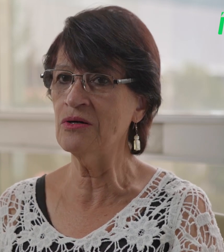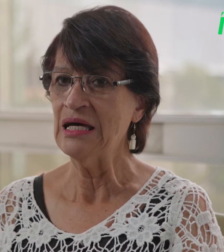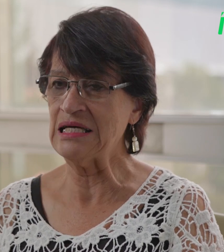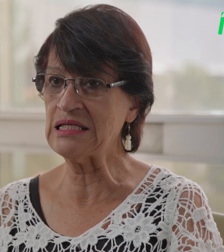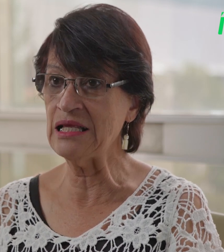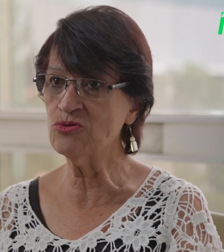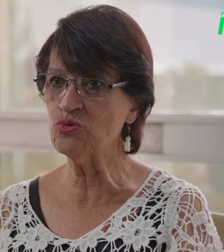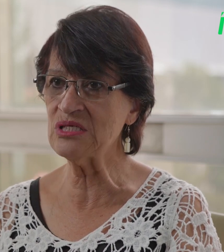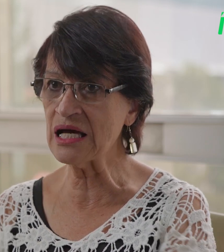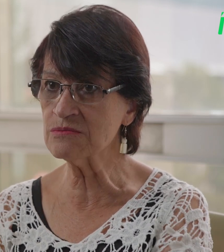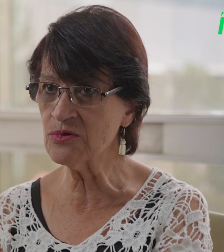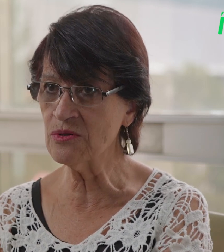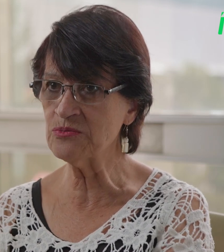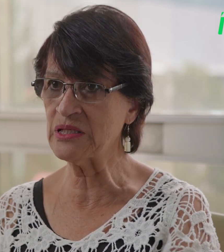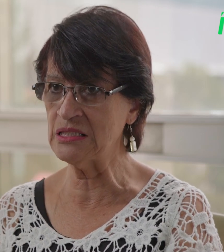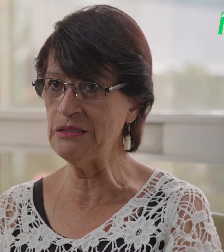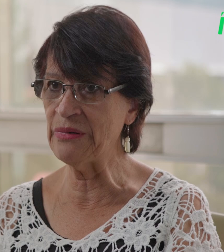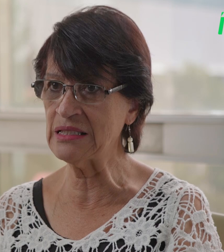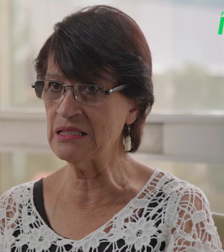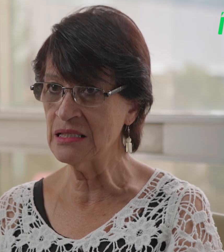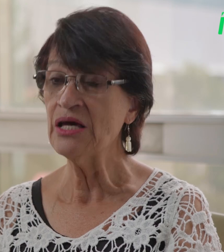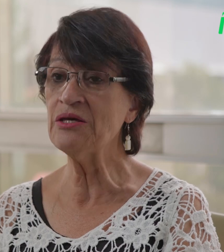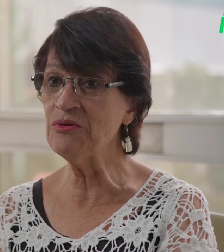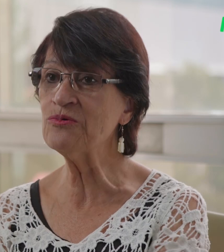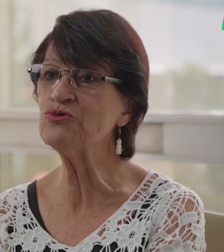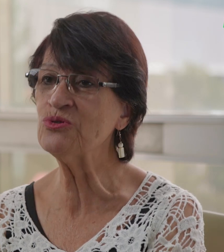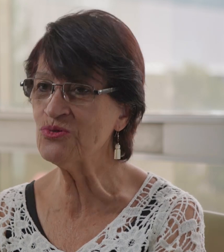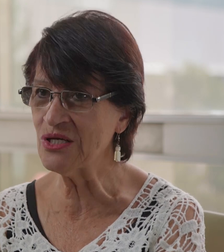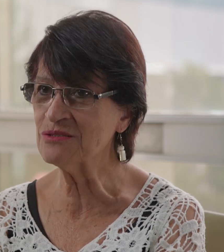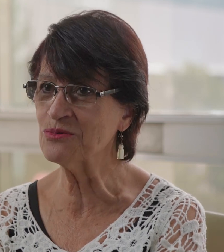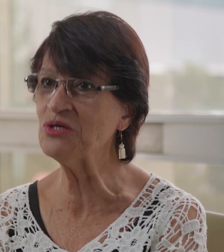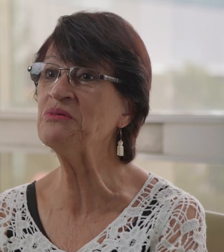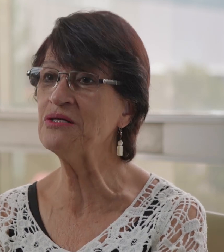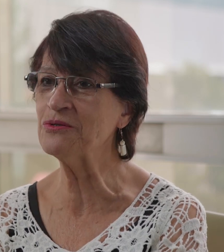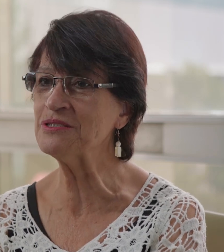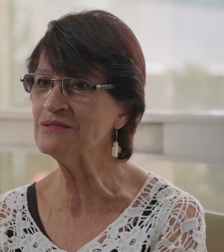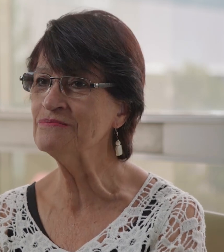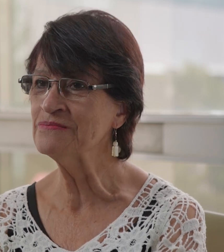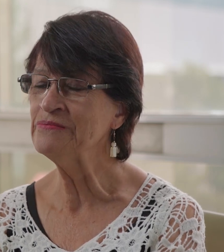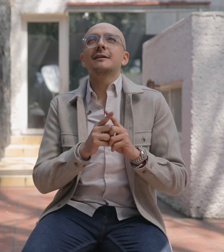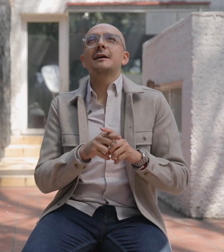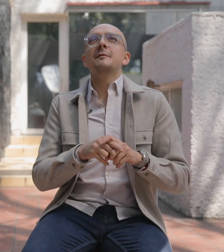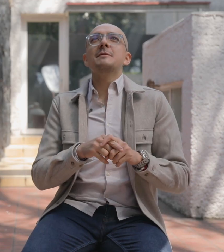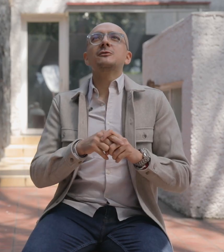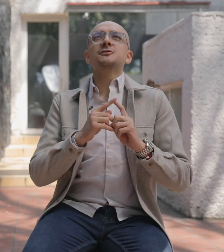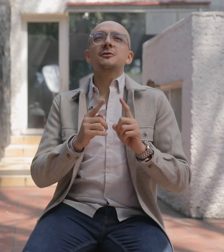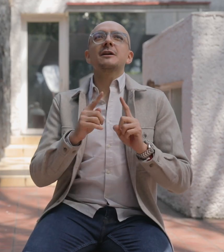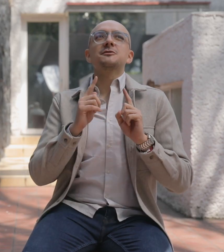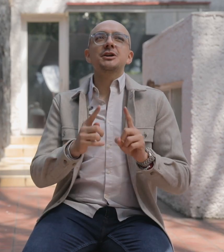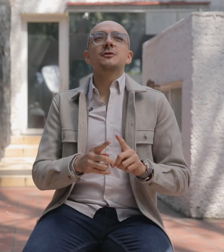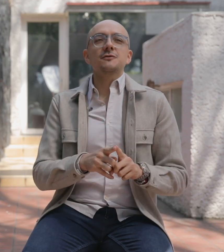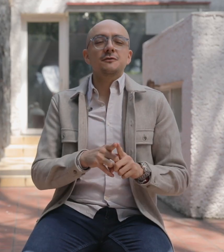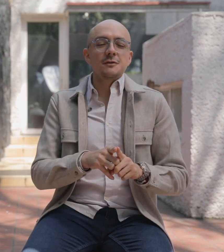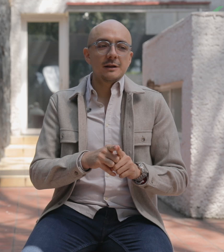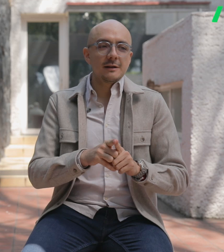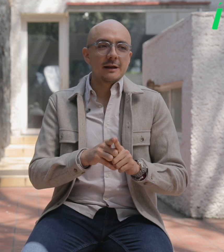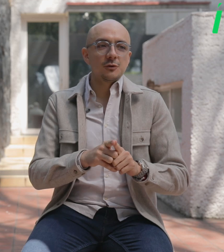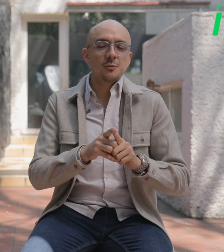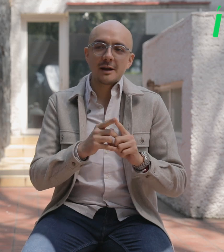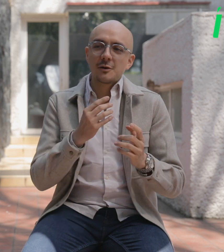el evento, está el entusiasmo de los participantes. Y vi mucho entusiasmo y me llegó eso. Me gustó que los